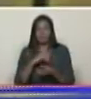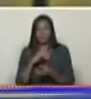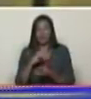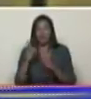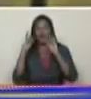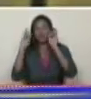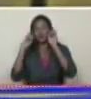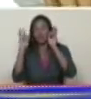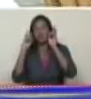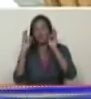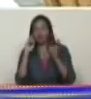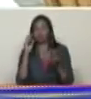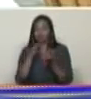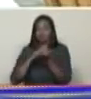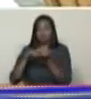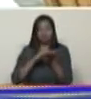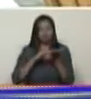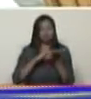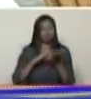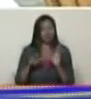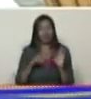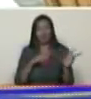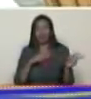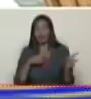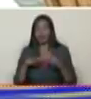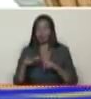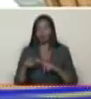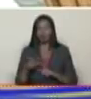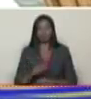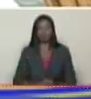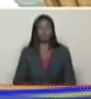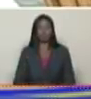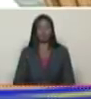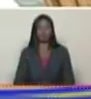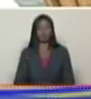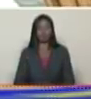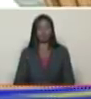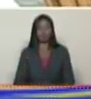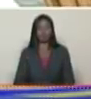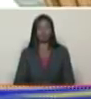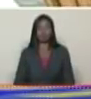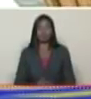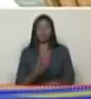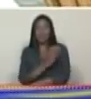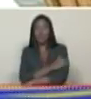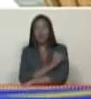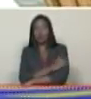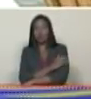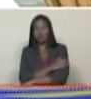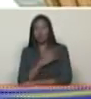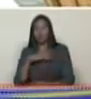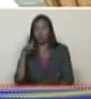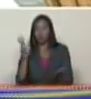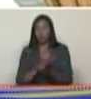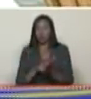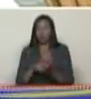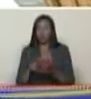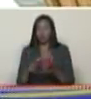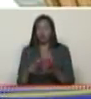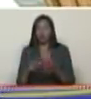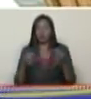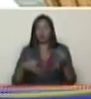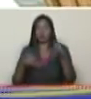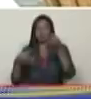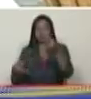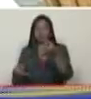temas para ser solucionados de manera inmediata. Y que la oposición apruebe una propuesta que vamos a